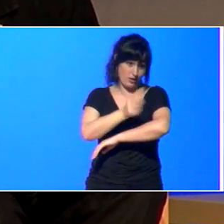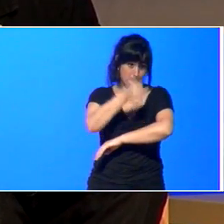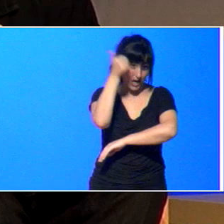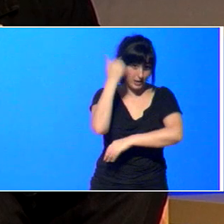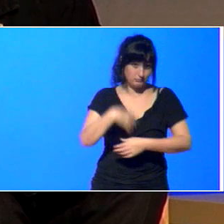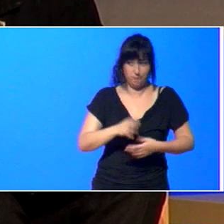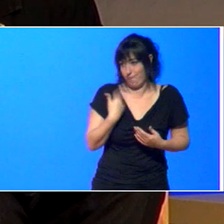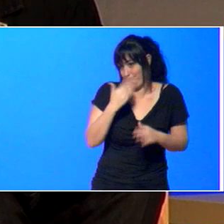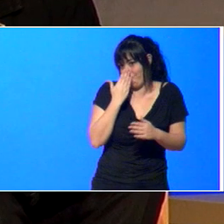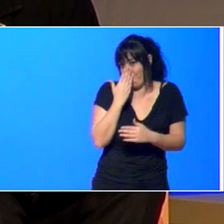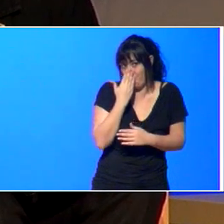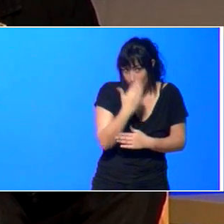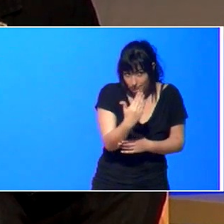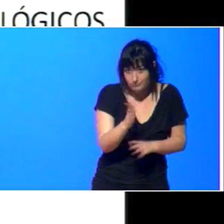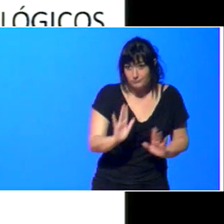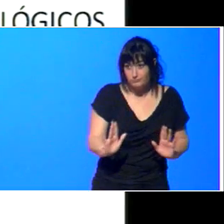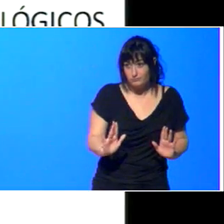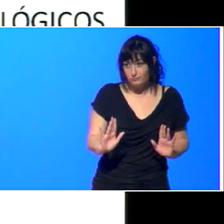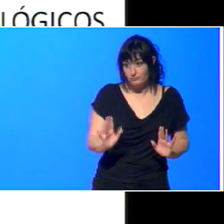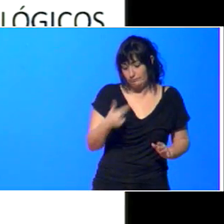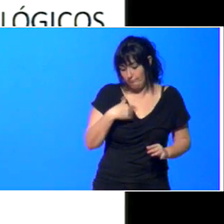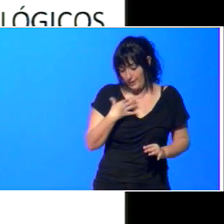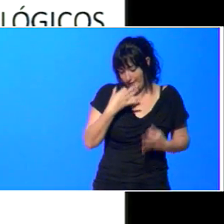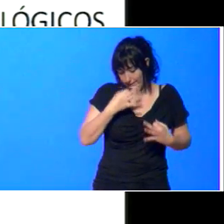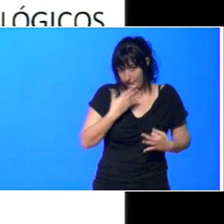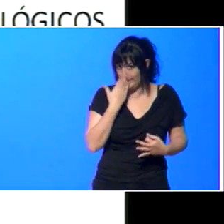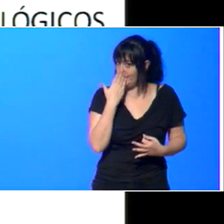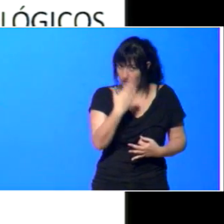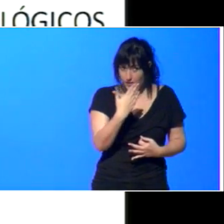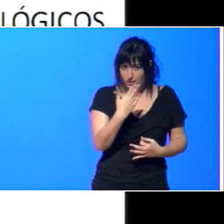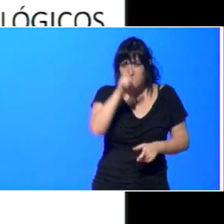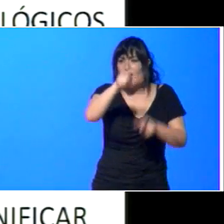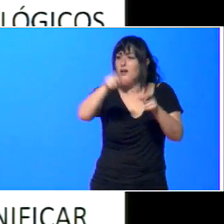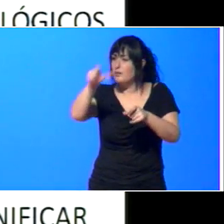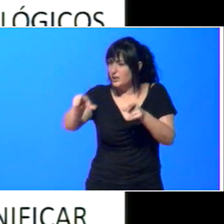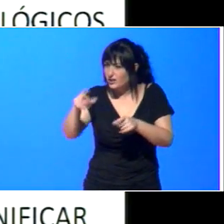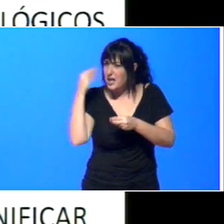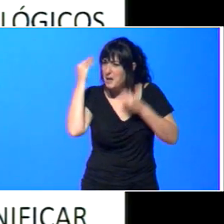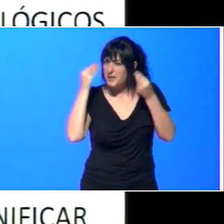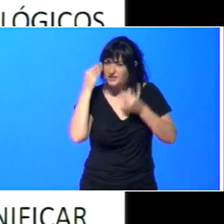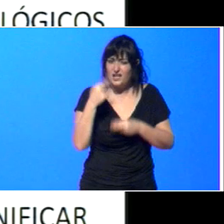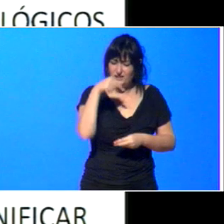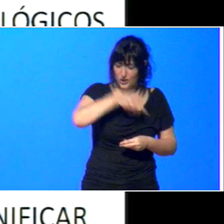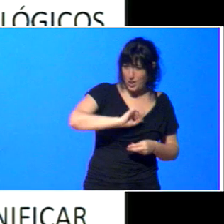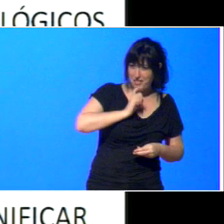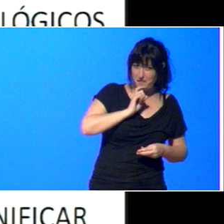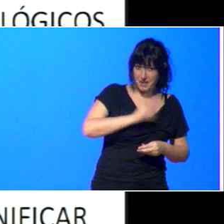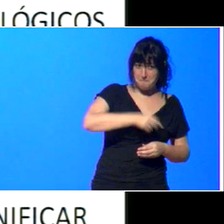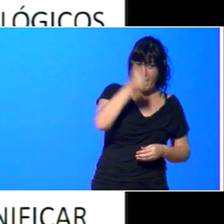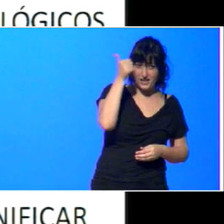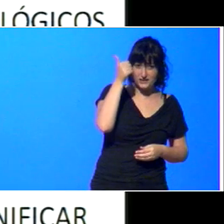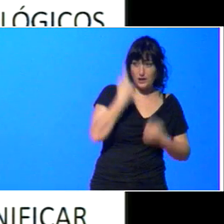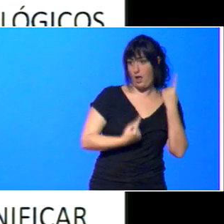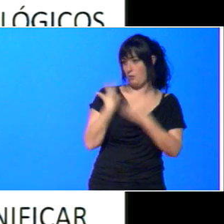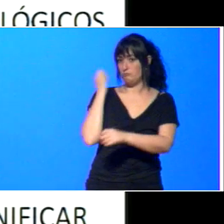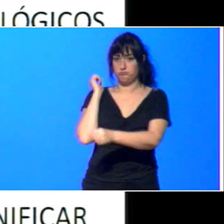verdad, sinceramente, honestamente, ¿alguien piensa que esto es más difícil que algunos de esos grandes desafíos que comunidad